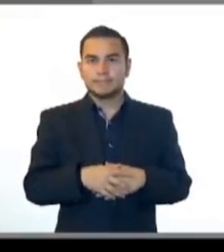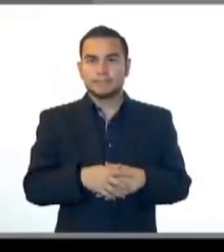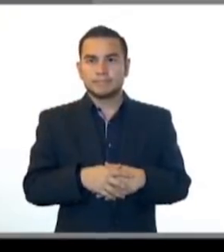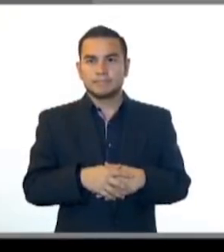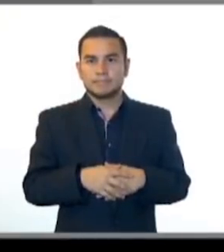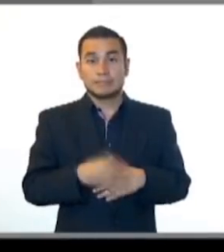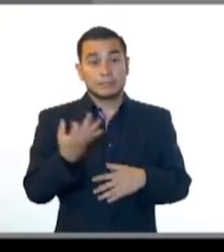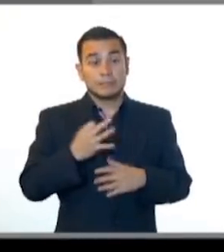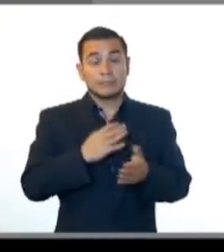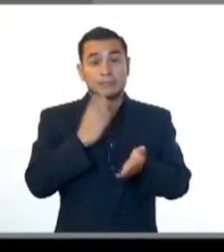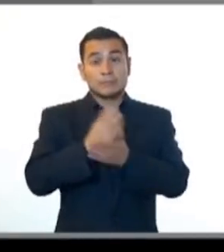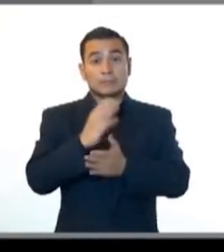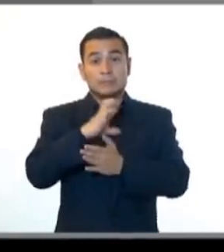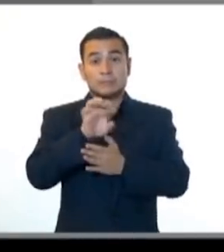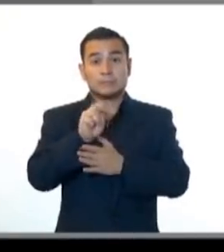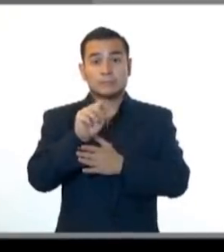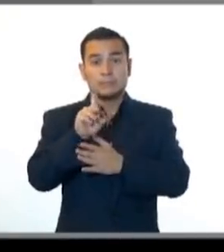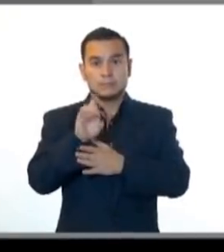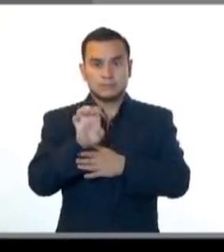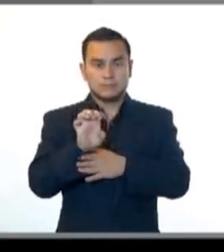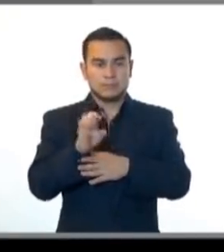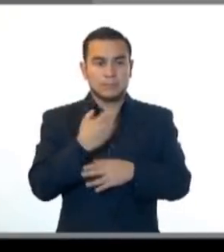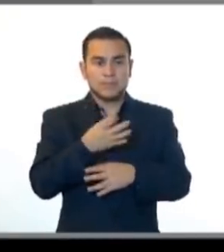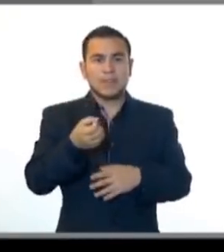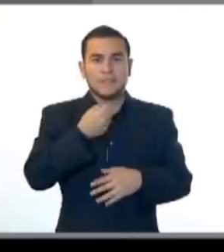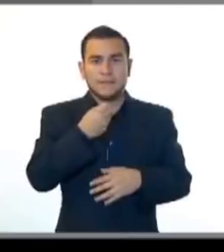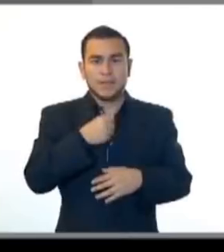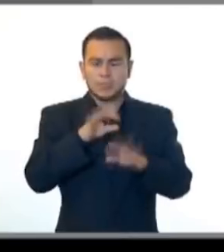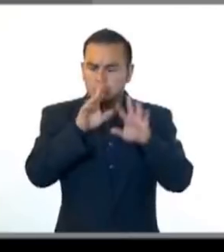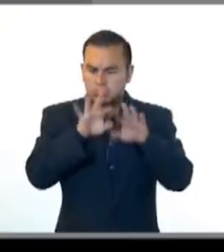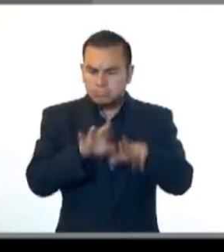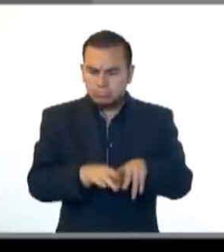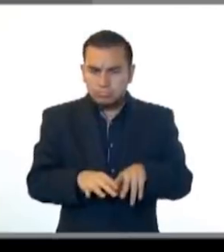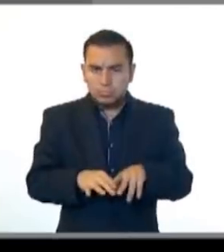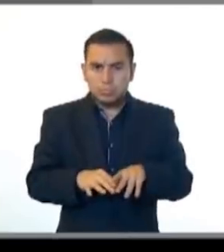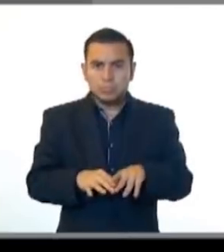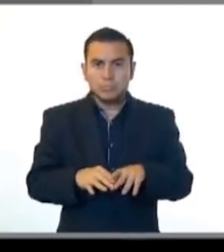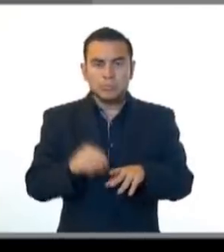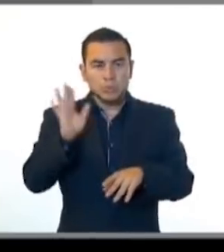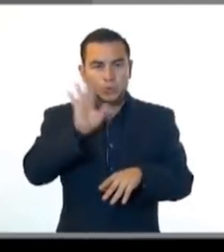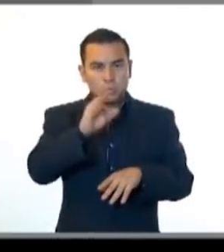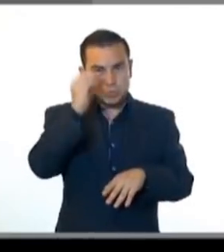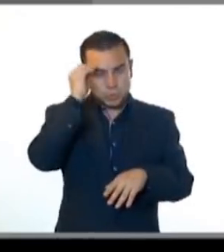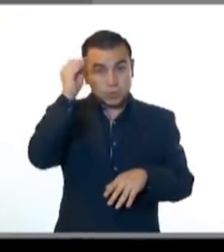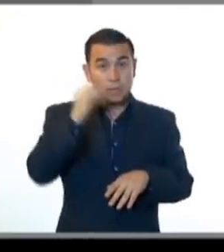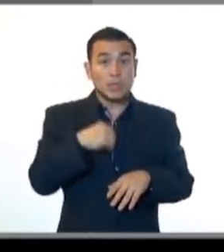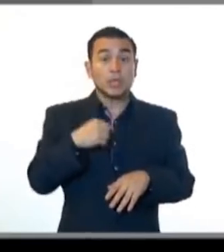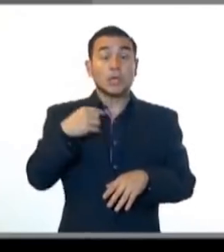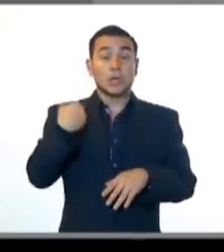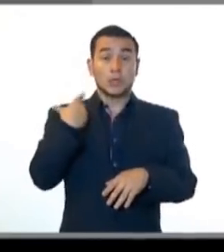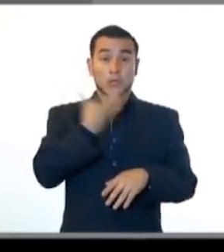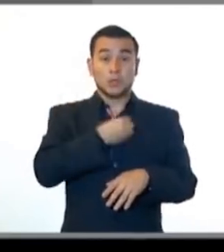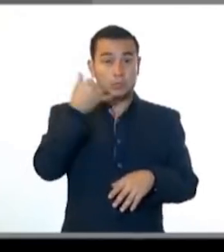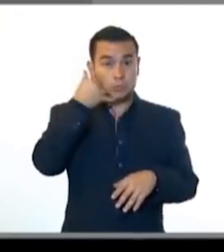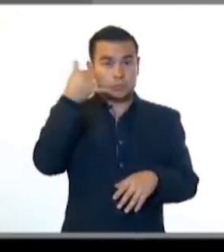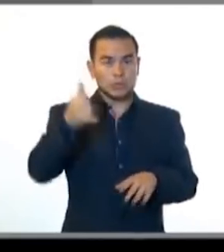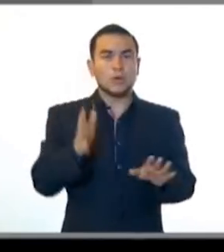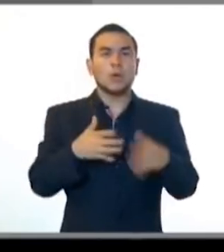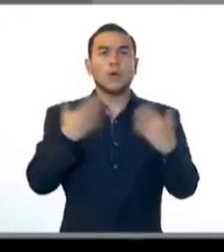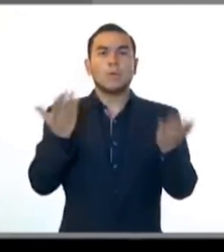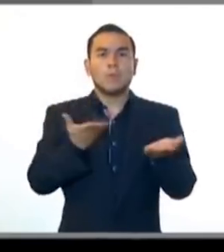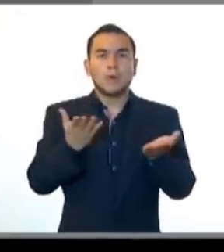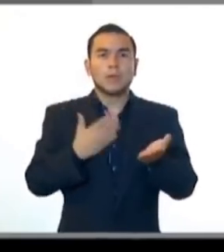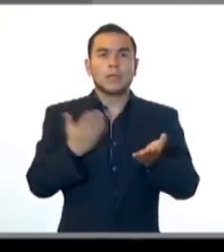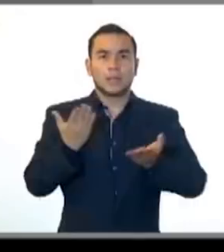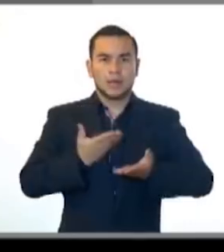tiene que ir al SENADE, pues. Y ahí escribe toda la información y su comentario y lo envía y nosotros nos vamos a poner en contacto con usted para ver cómo podemos hacerle